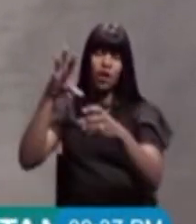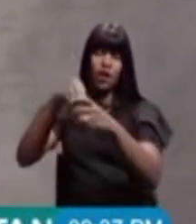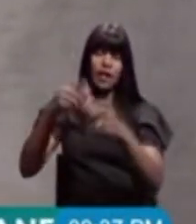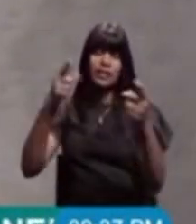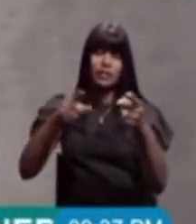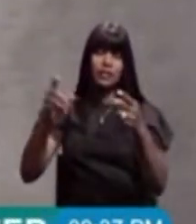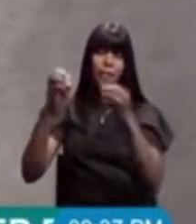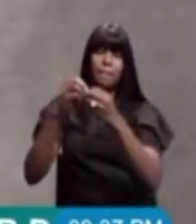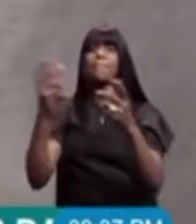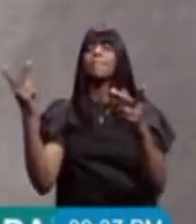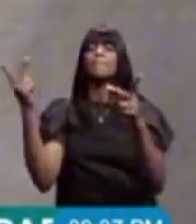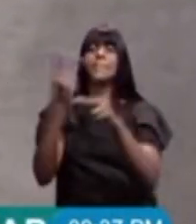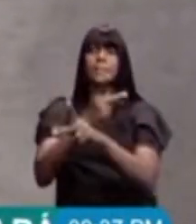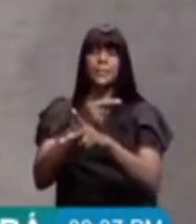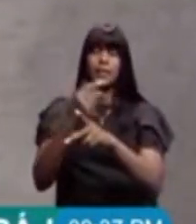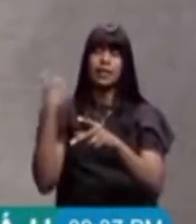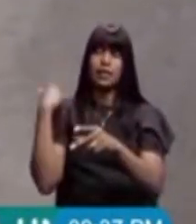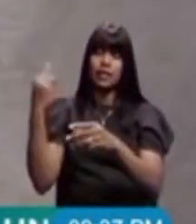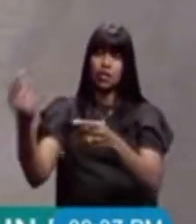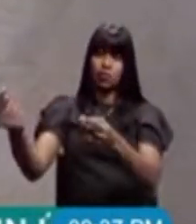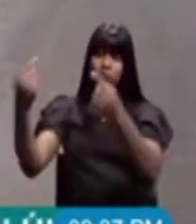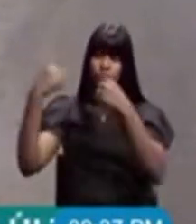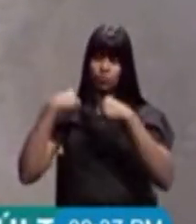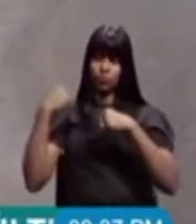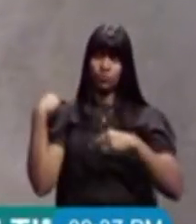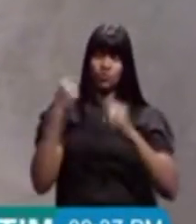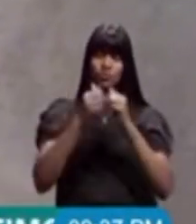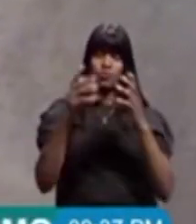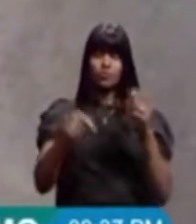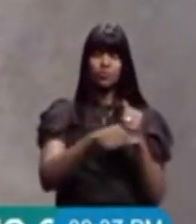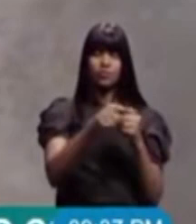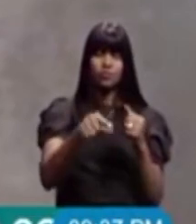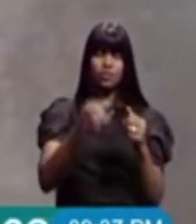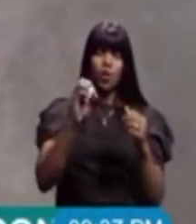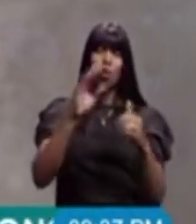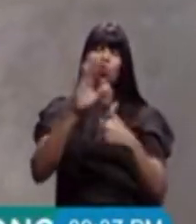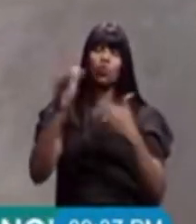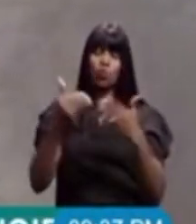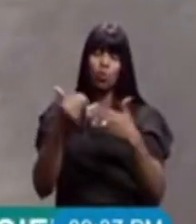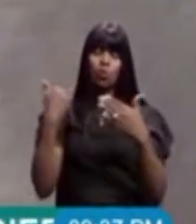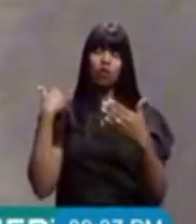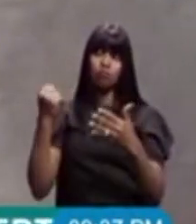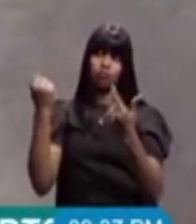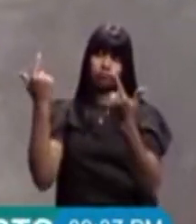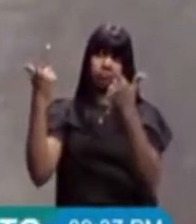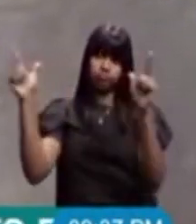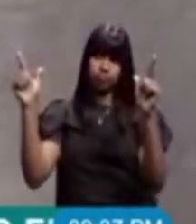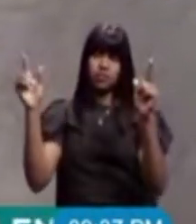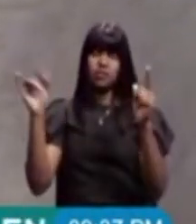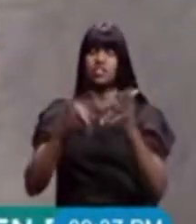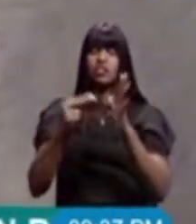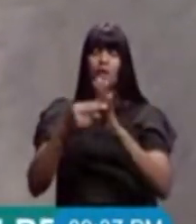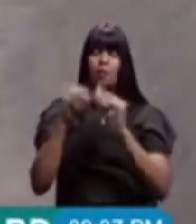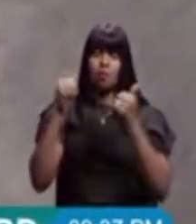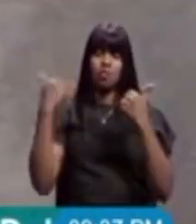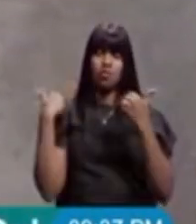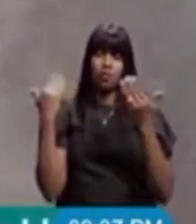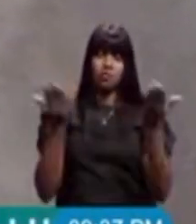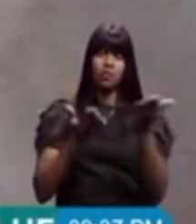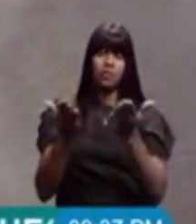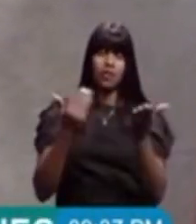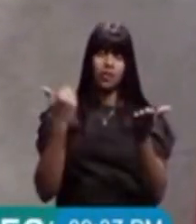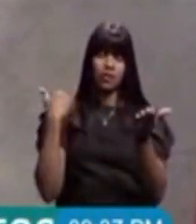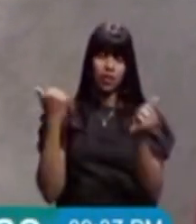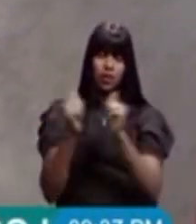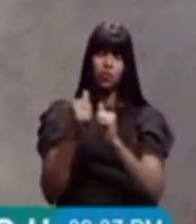casos graves que no han llegado a nuestro centro, la mayoría o todos han salido. Es decir, que pueden contar con los servicios que